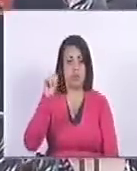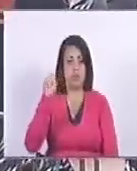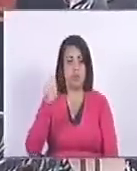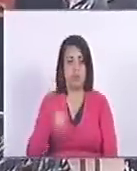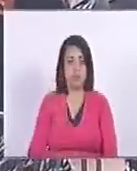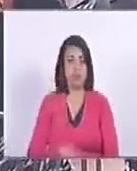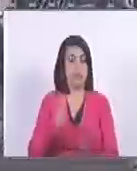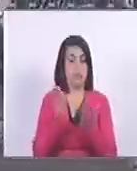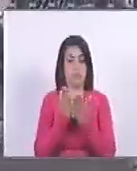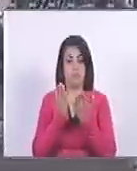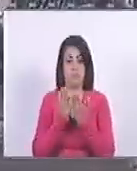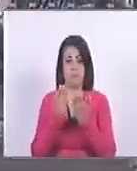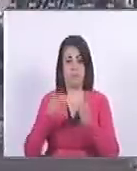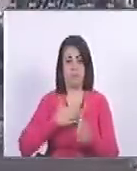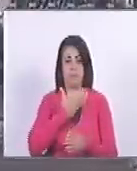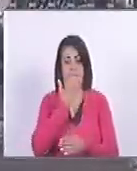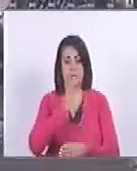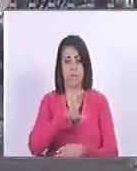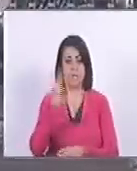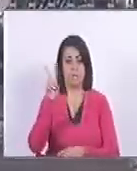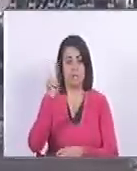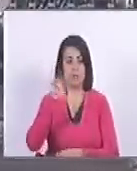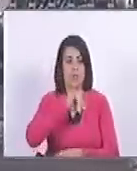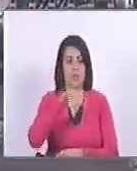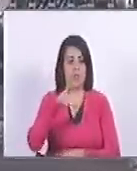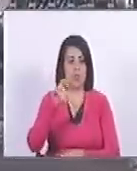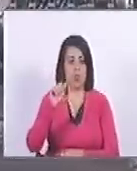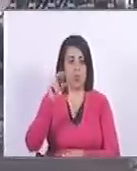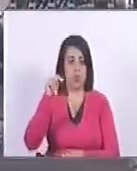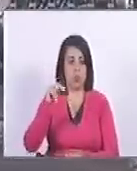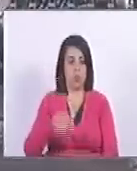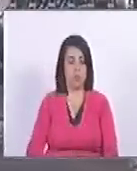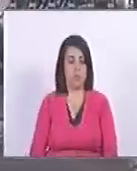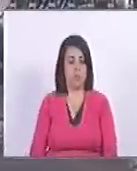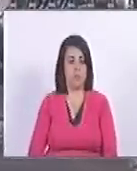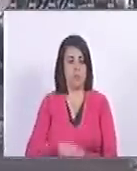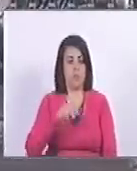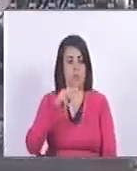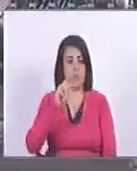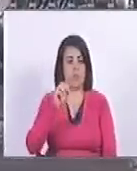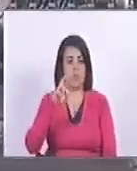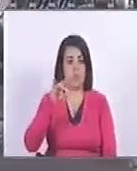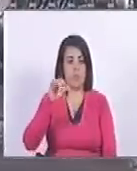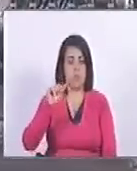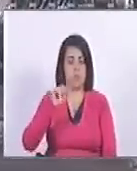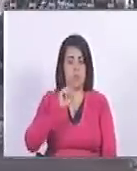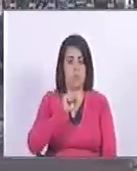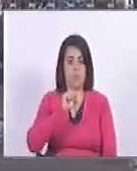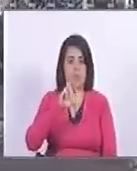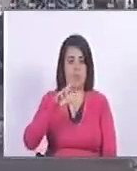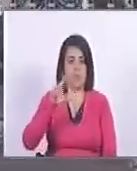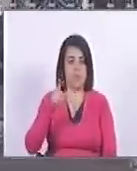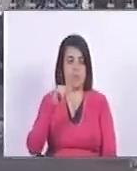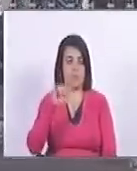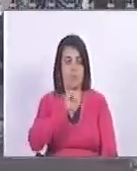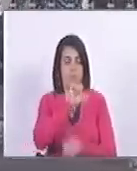Escola Cantorum de Venezuela, Juan Villalba, coralista. Madrigalista del Agua, Sergio García, su director.